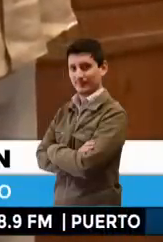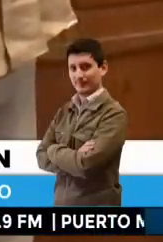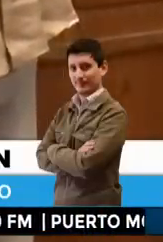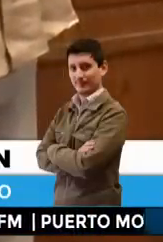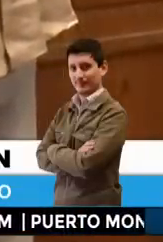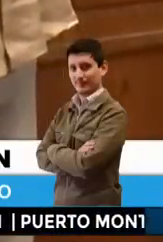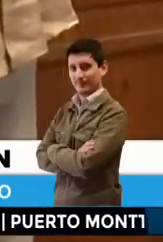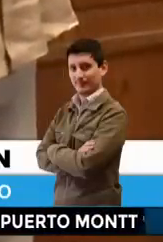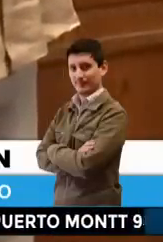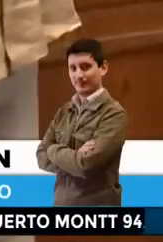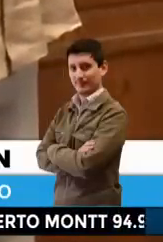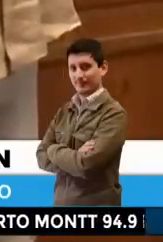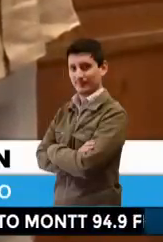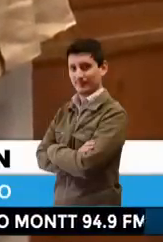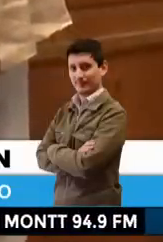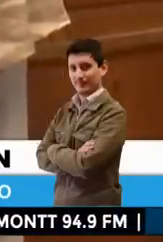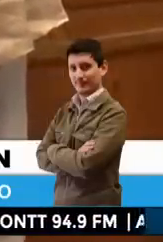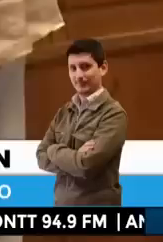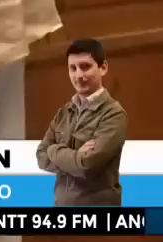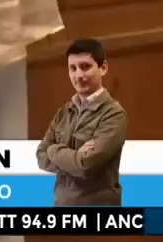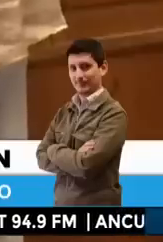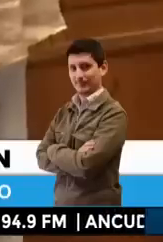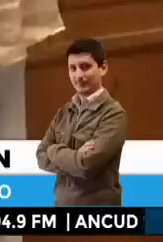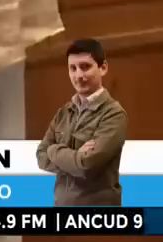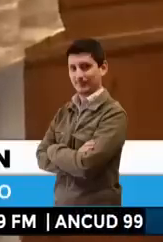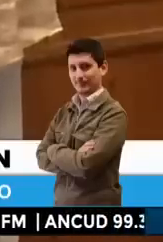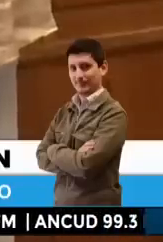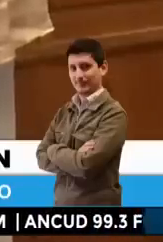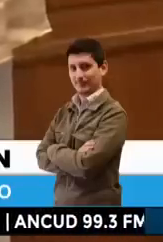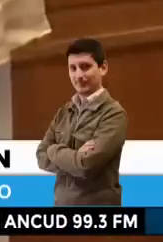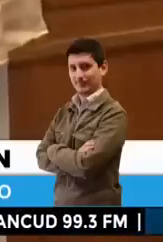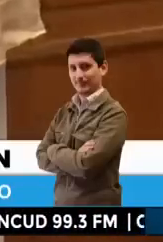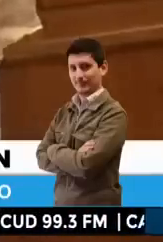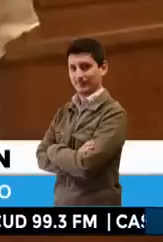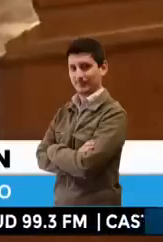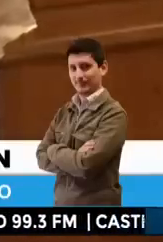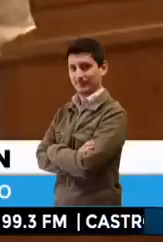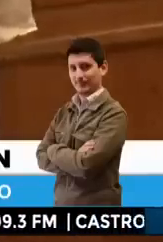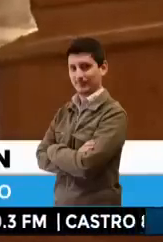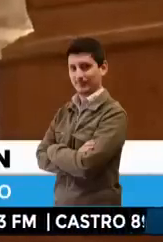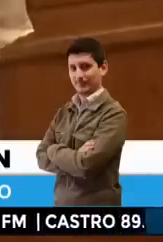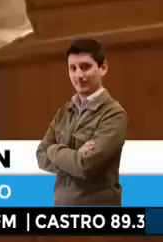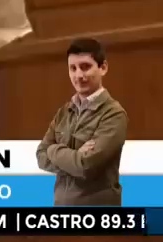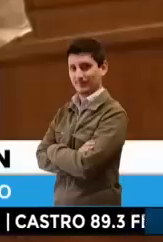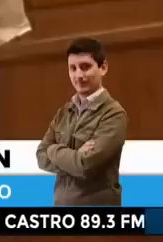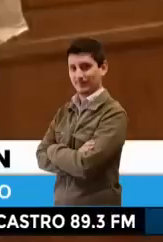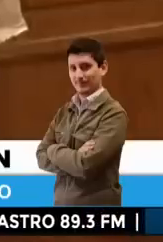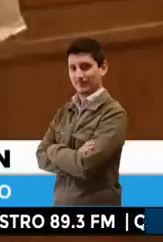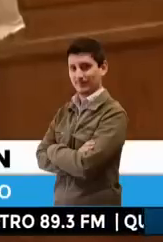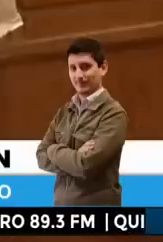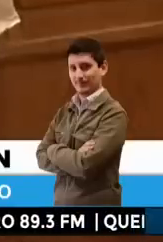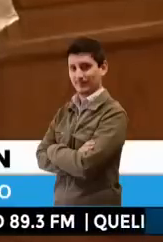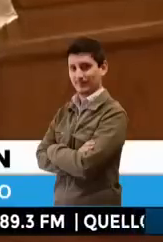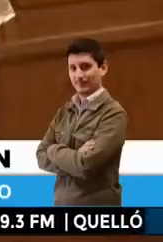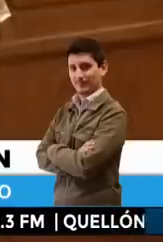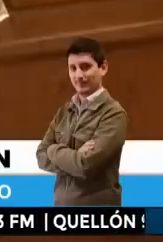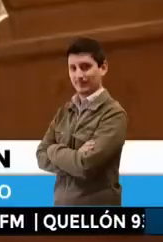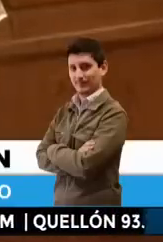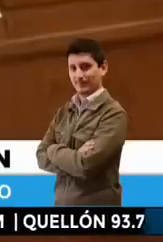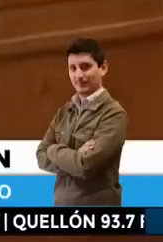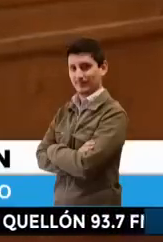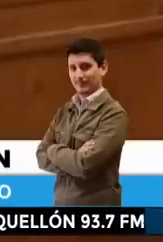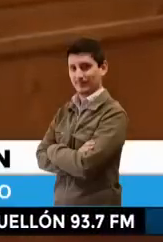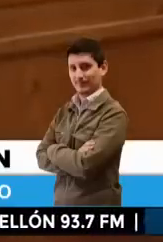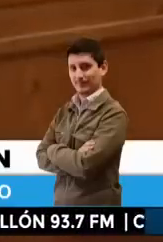tras el rechazo en general de la reforma tributaria en la Cámara de Diputadas y Diputados. Recordando también que el gobierno presentó, como ustedes decían,